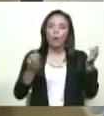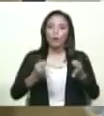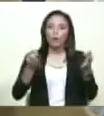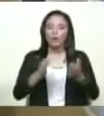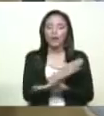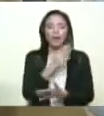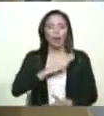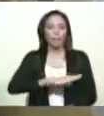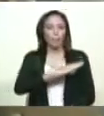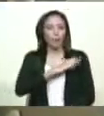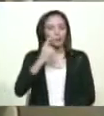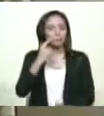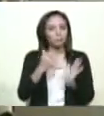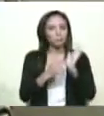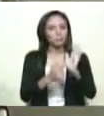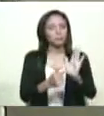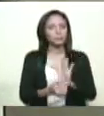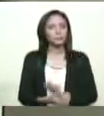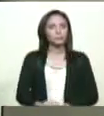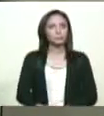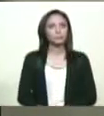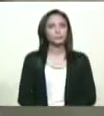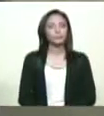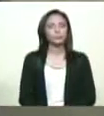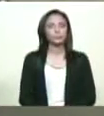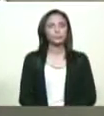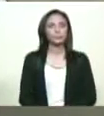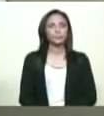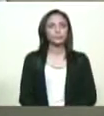moralizado siempre